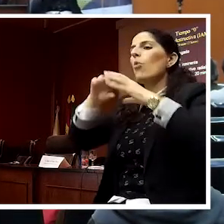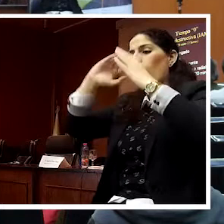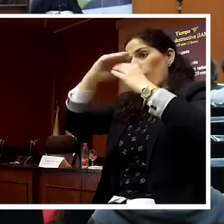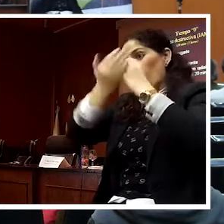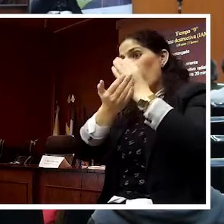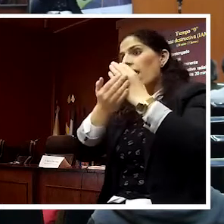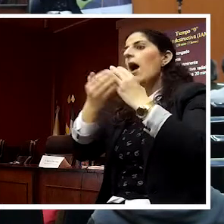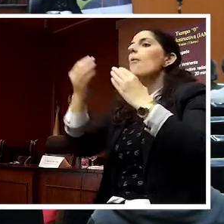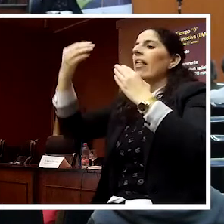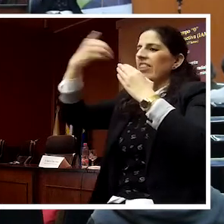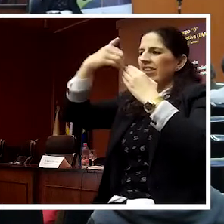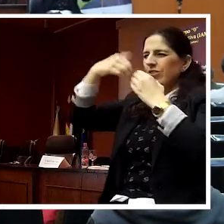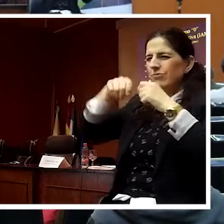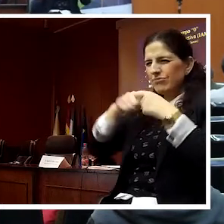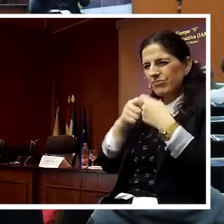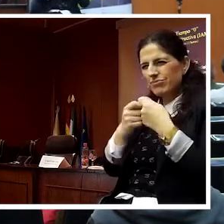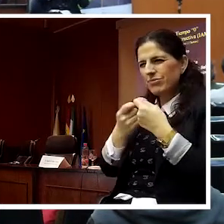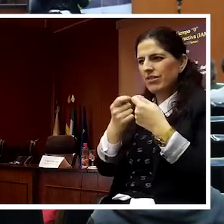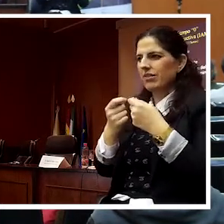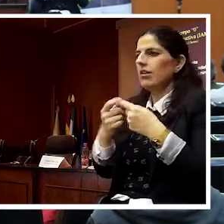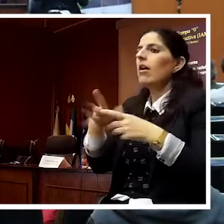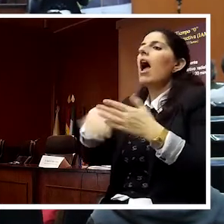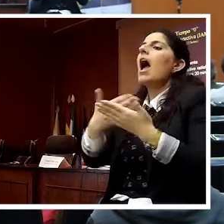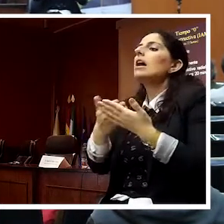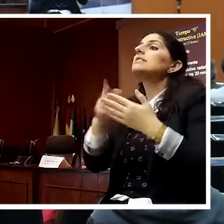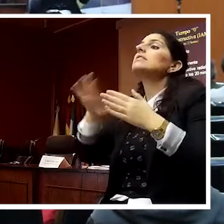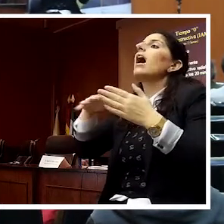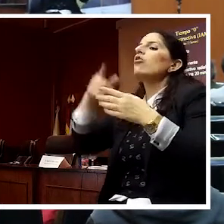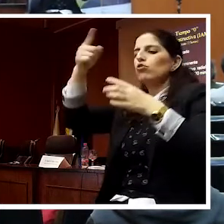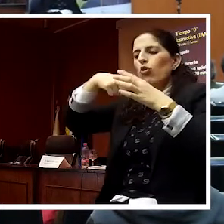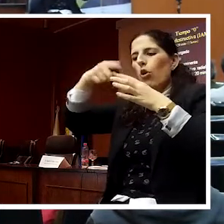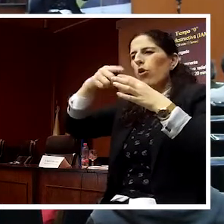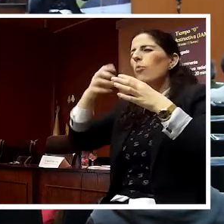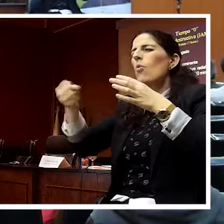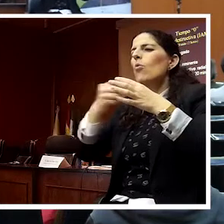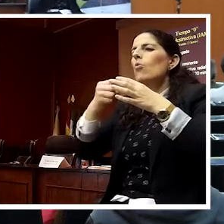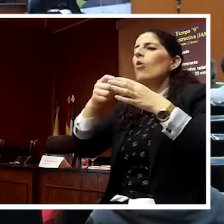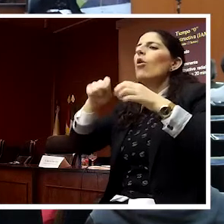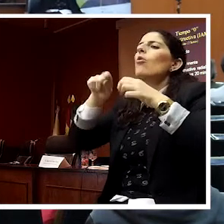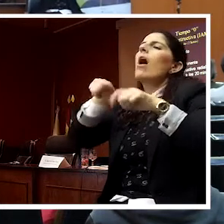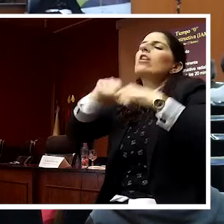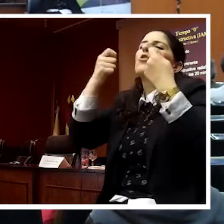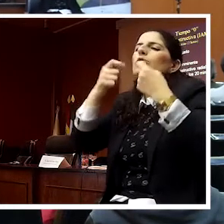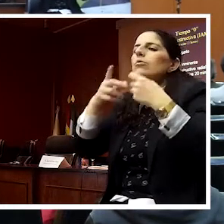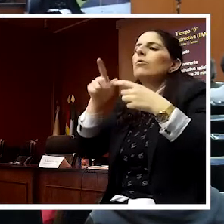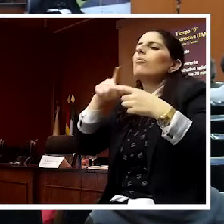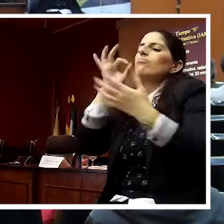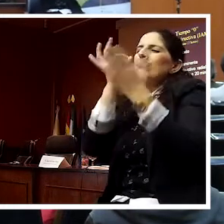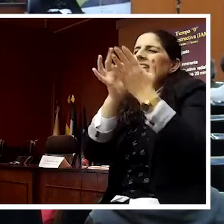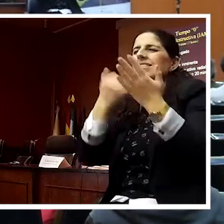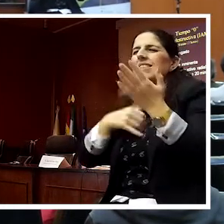hacia el epicardio para convertirse en infarto transmural y que este